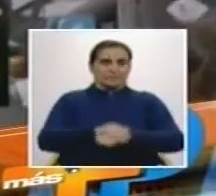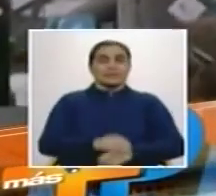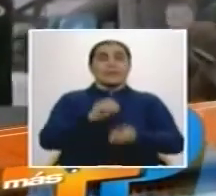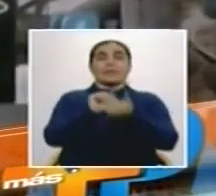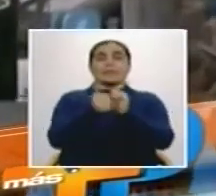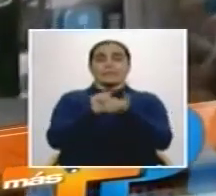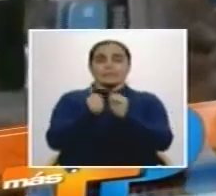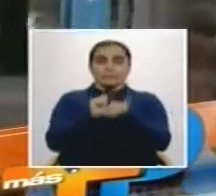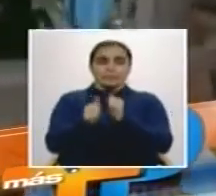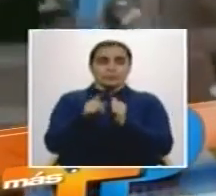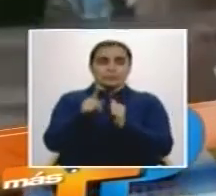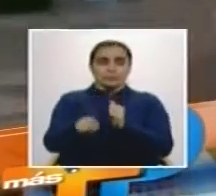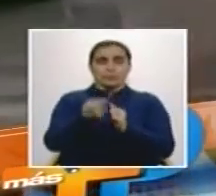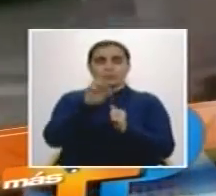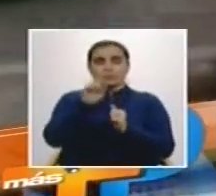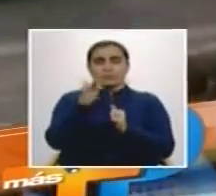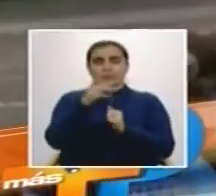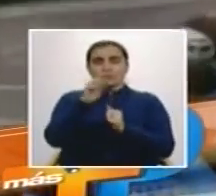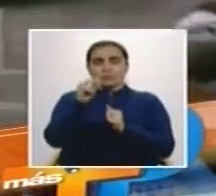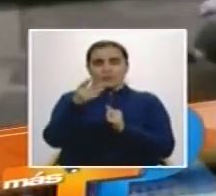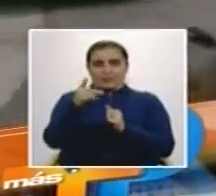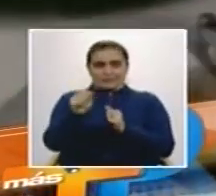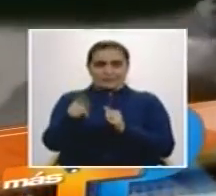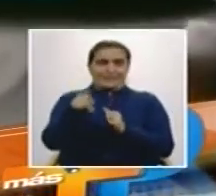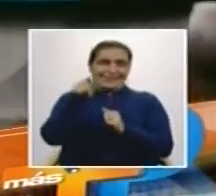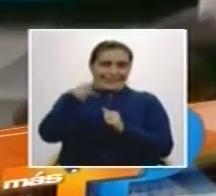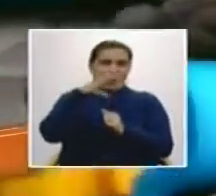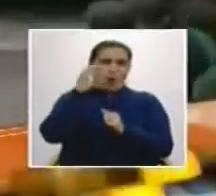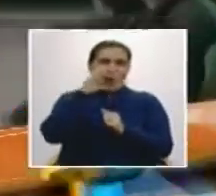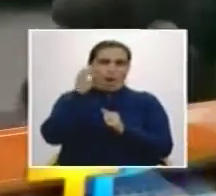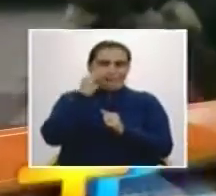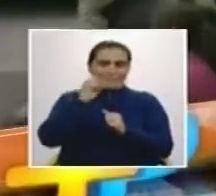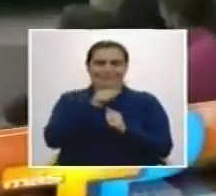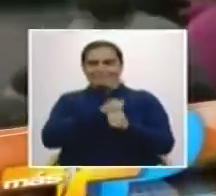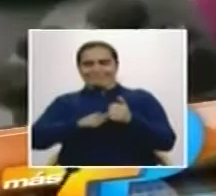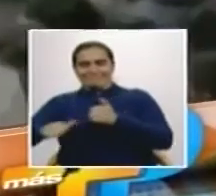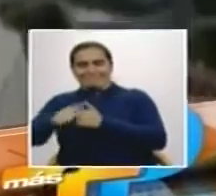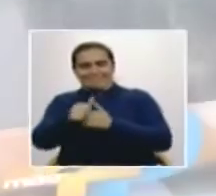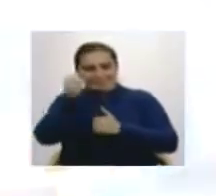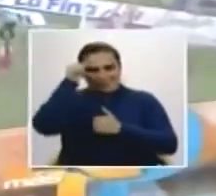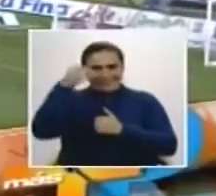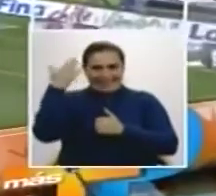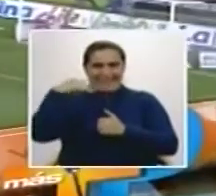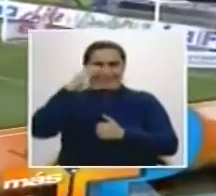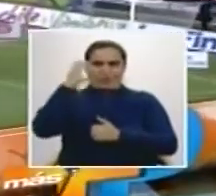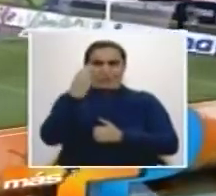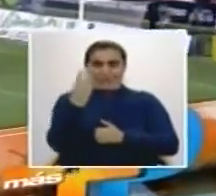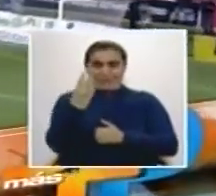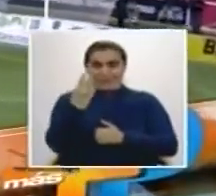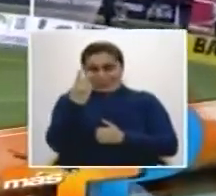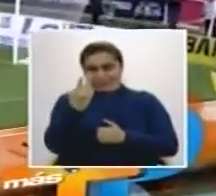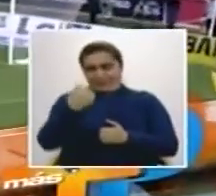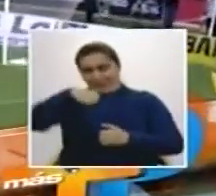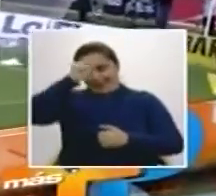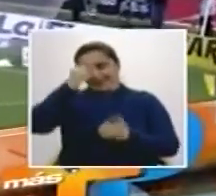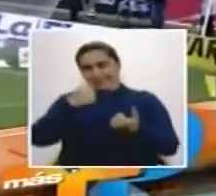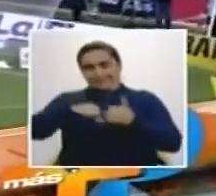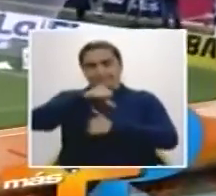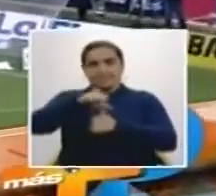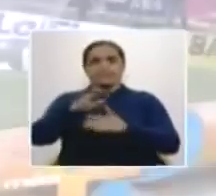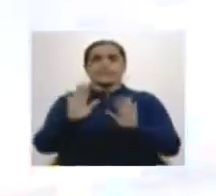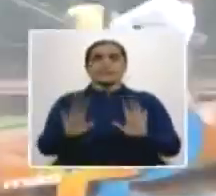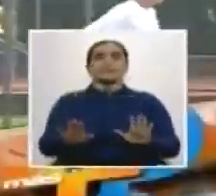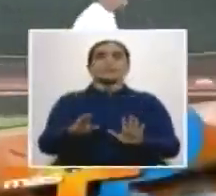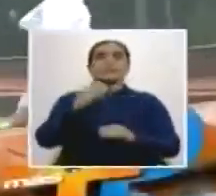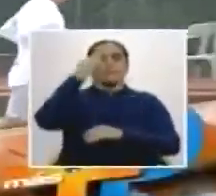Rodríguez le arrebató el título de la Vuelta al País Vasco a los colombianos Sergio Henao y Nairo Quintana. Cosecha de goles colombianos en